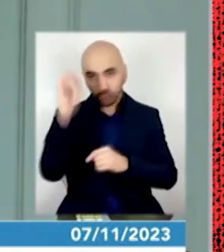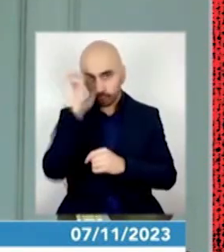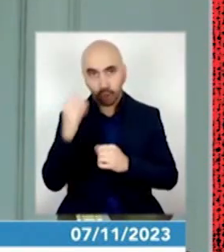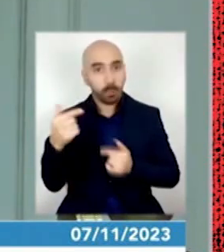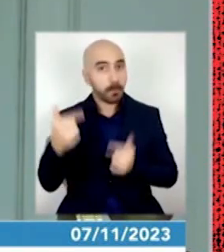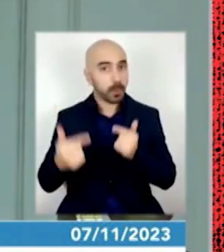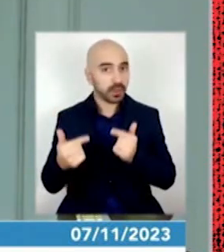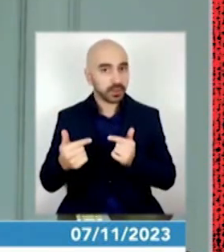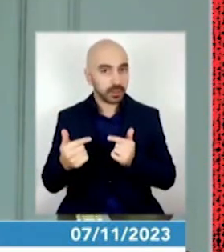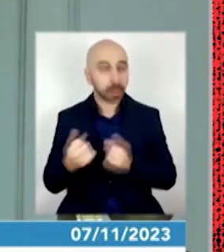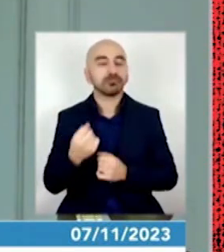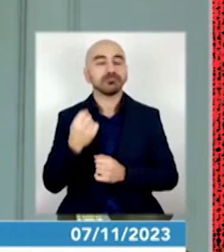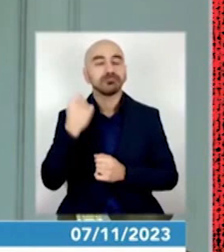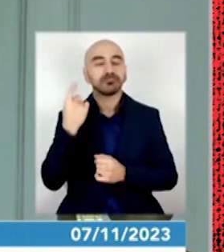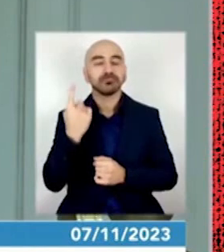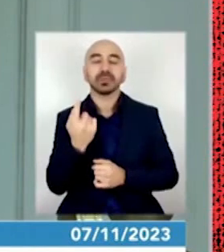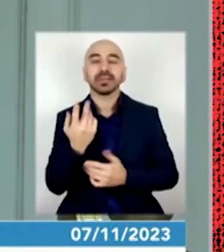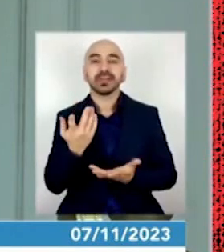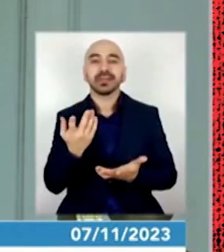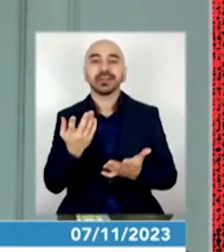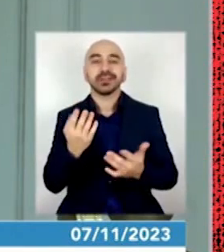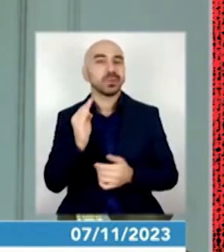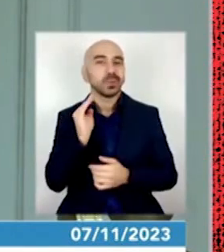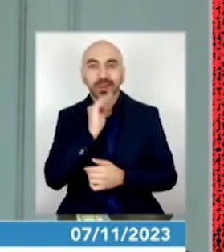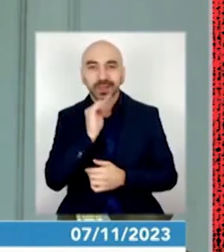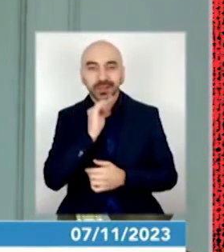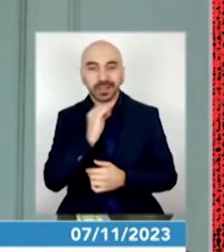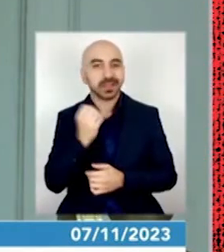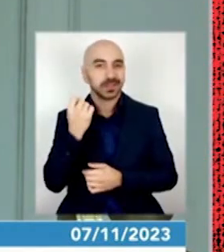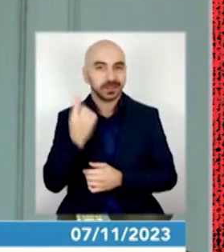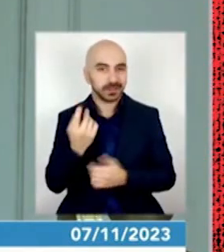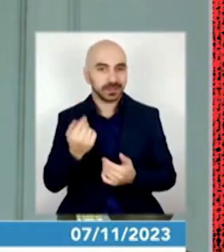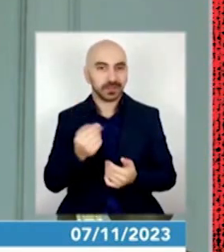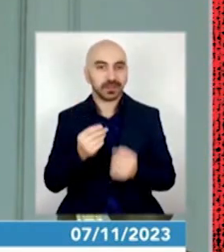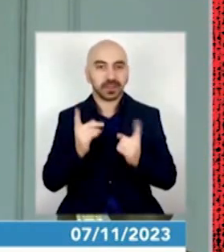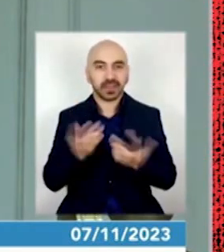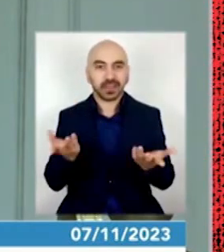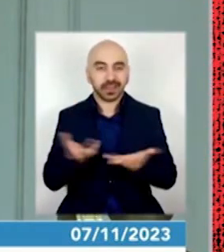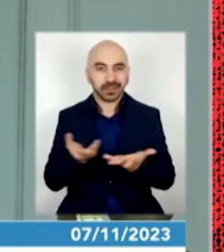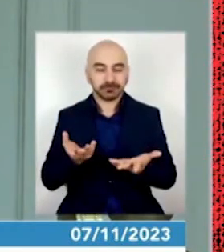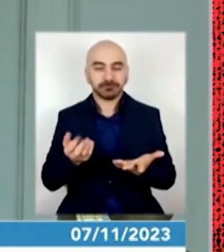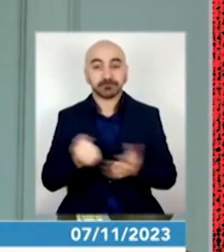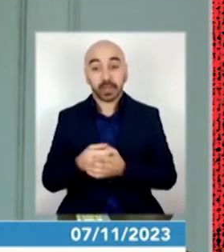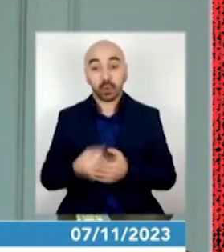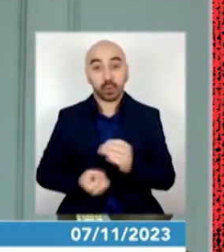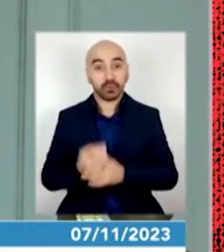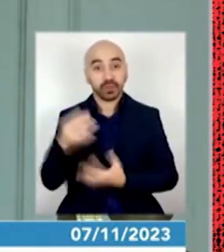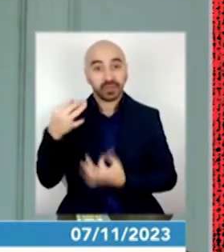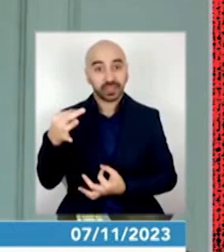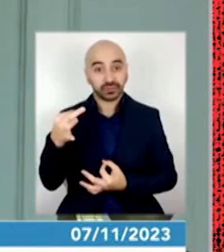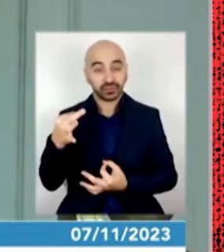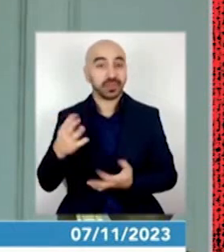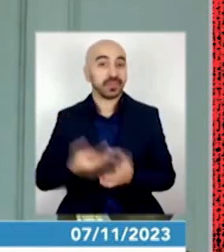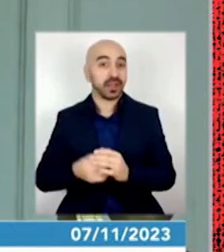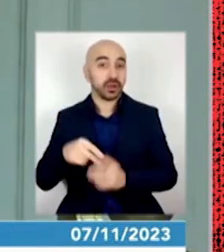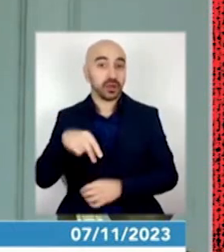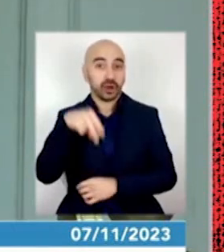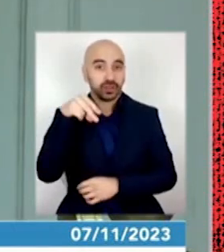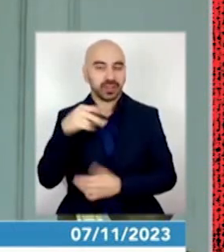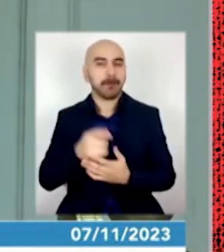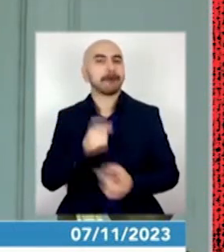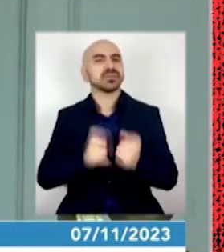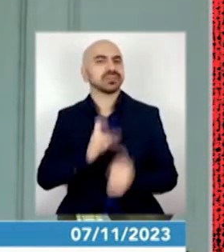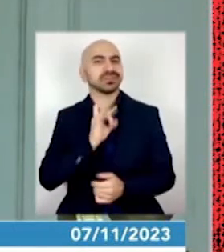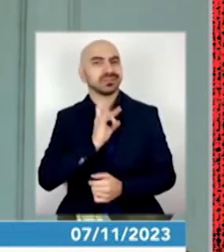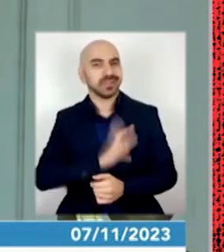qué es lo que es ser patriota. Hay uno que dice ser patriota, que tiene su plata en el extranjero y no invierte ni un peso en Chile y se dice patriota. Entonces, pero consideran que si